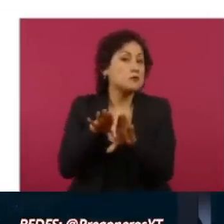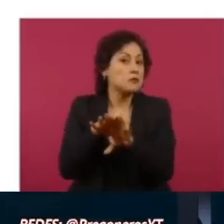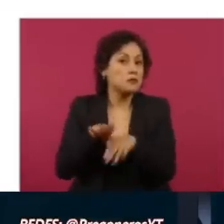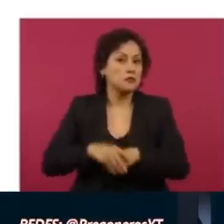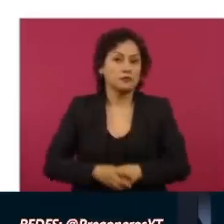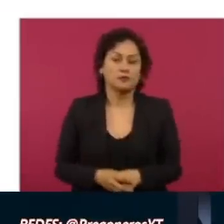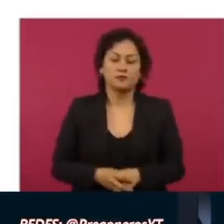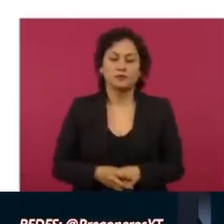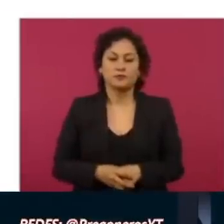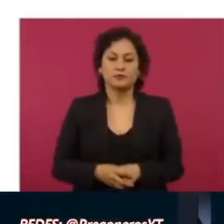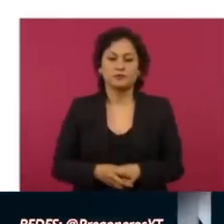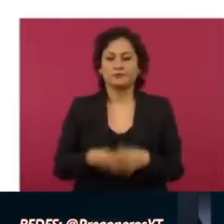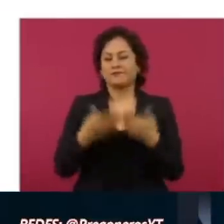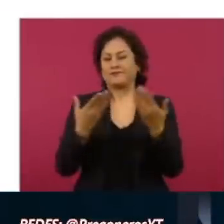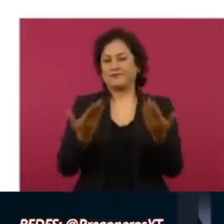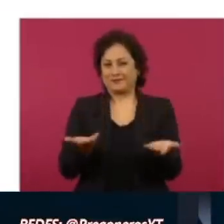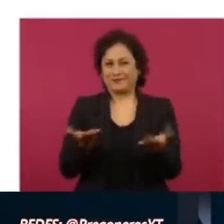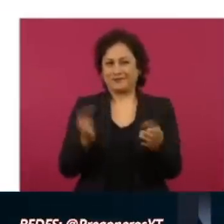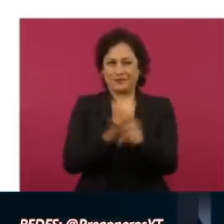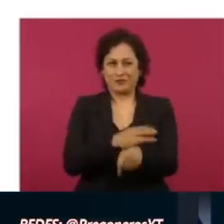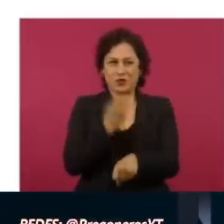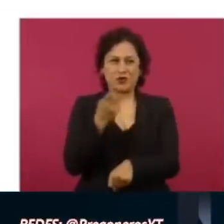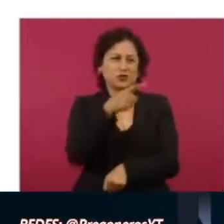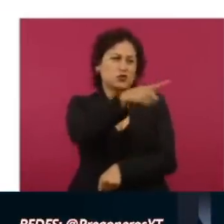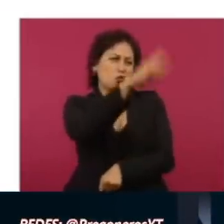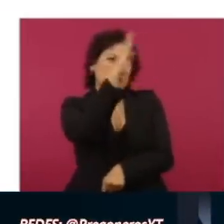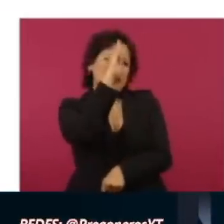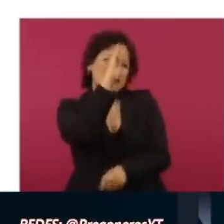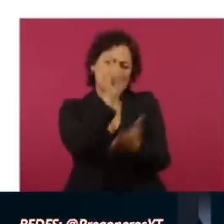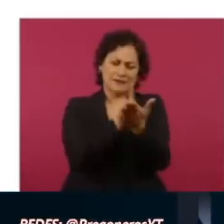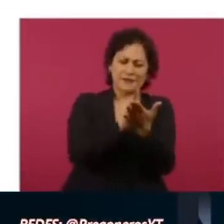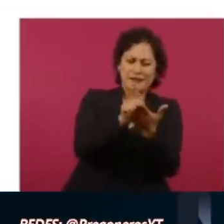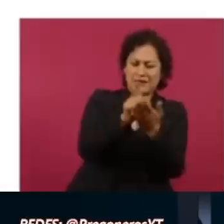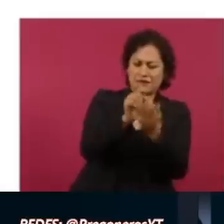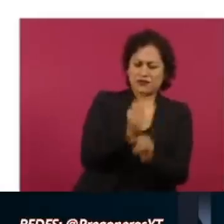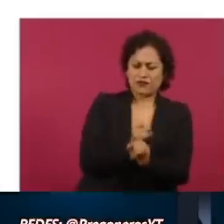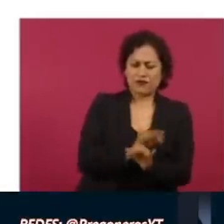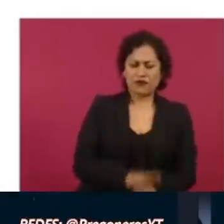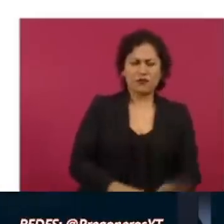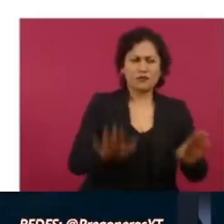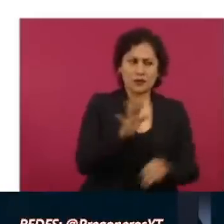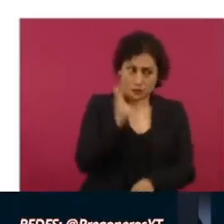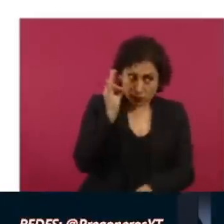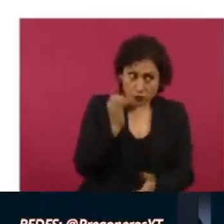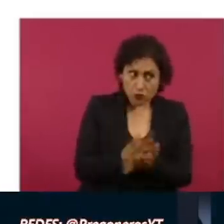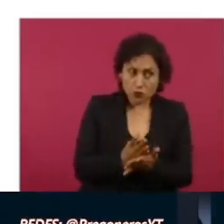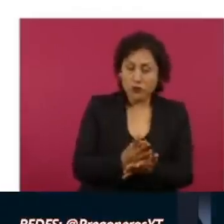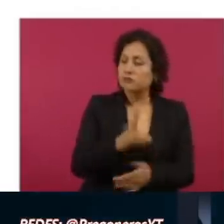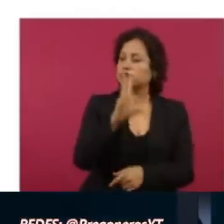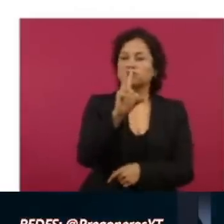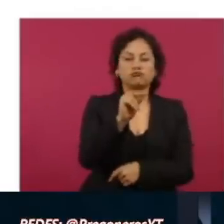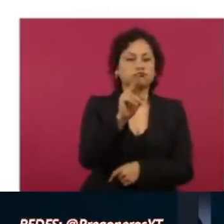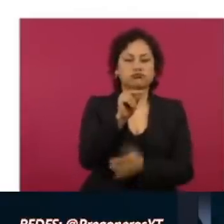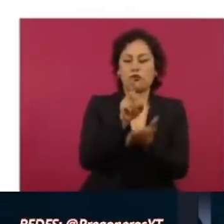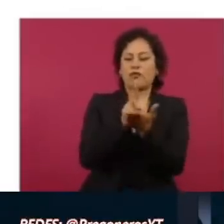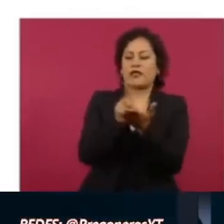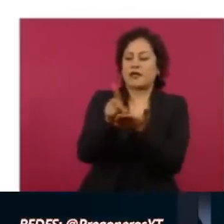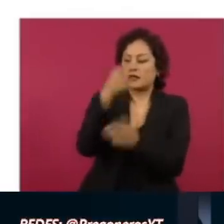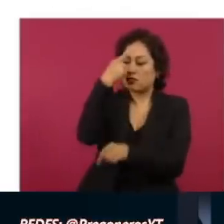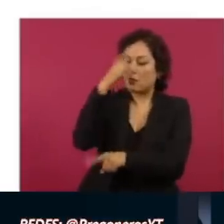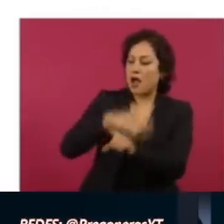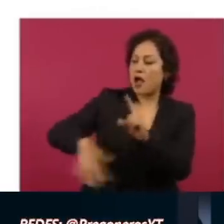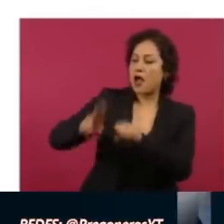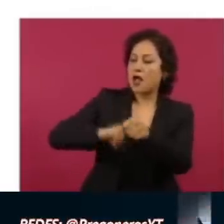entonces no es sólo un derecho a la información sino el ejercicio de un derecho a conservar el medio ambiente